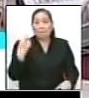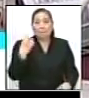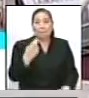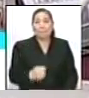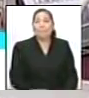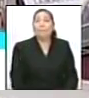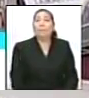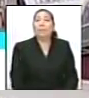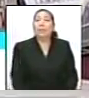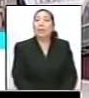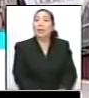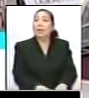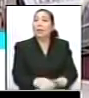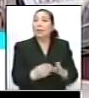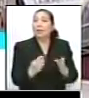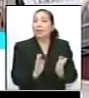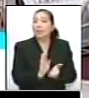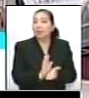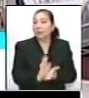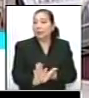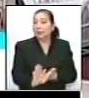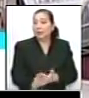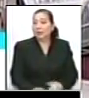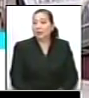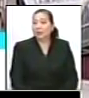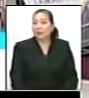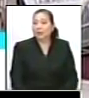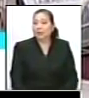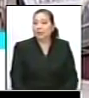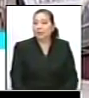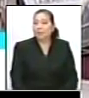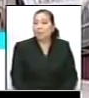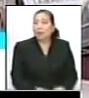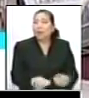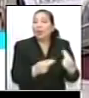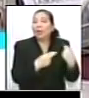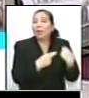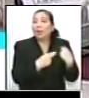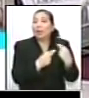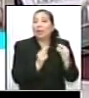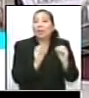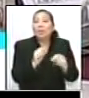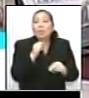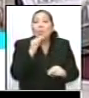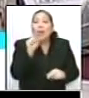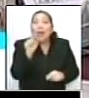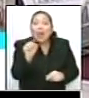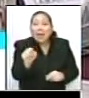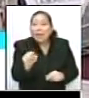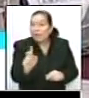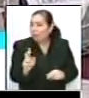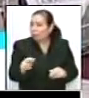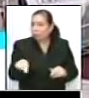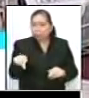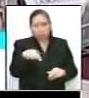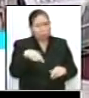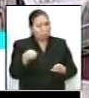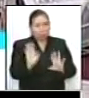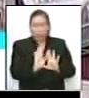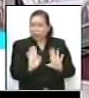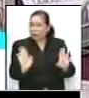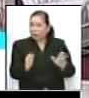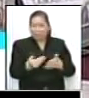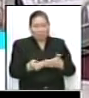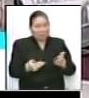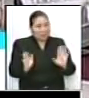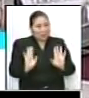políticas y abiertamente discriminatorias. Pero eso le corresponde alegar a ella. A nosotros no nos corresponde de